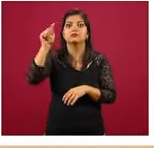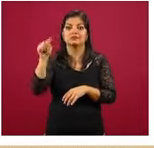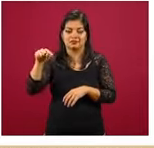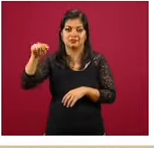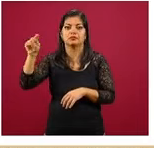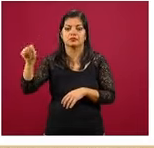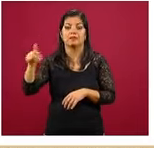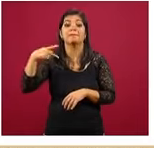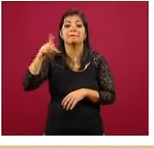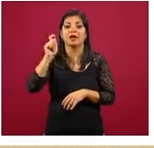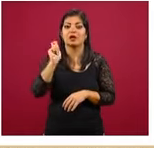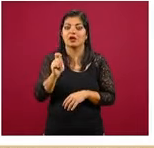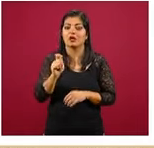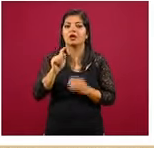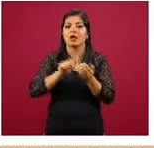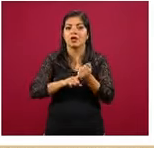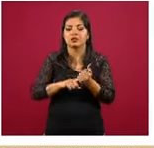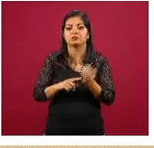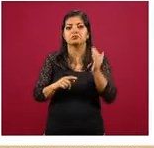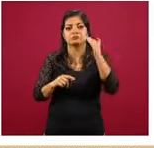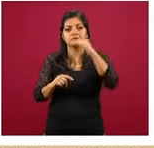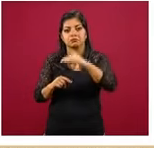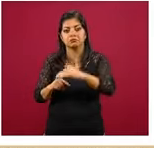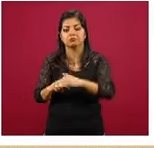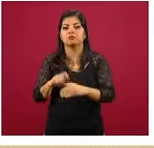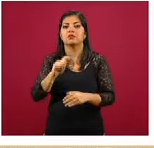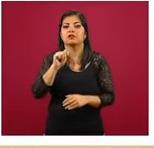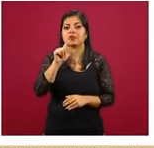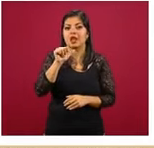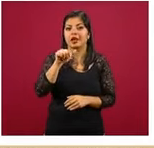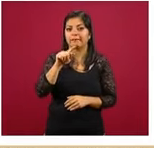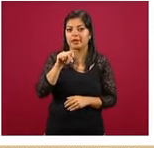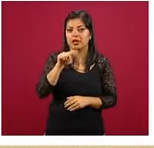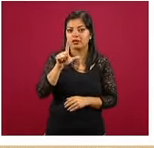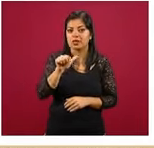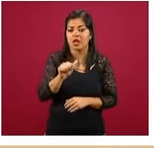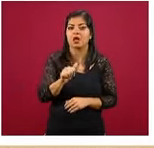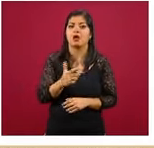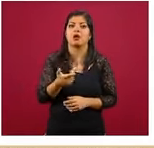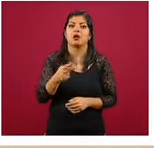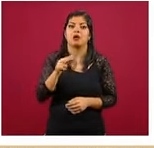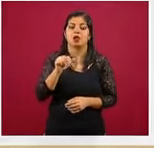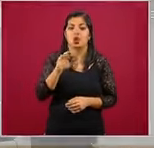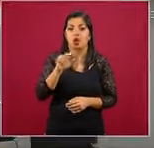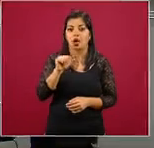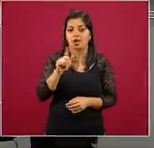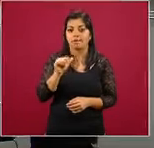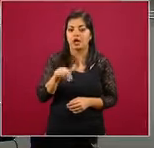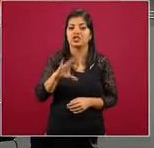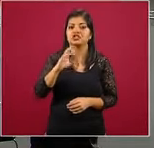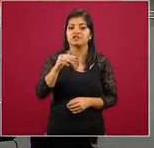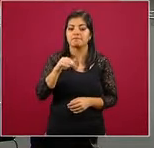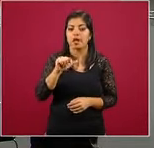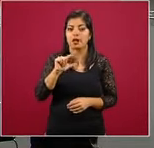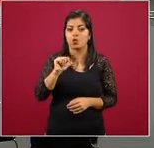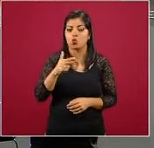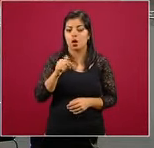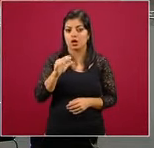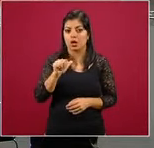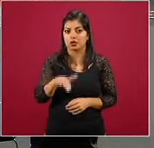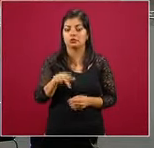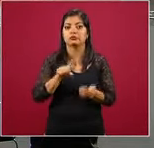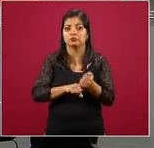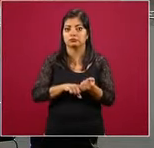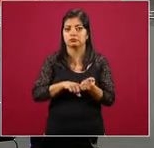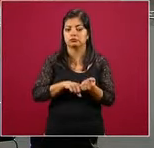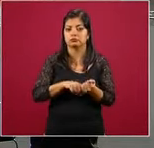misma tendencia descendente: Nezahualcóyotl, Ecatepec, Tlalnepantla, Naucalpan y Chimalhuacán, con estas